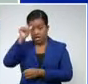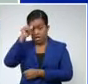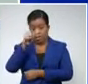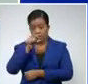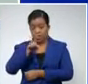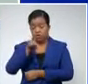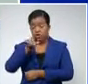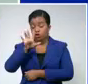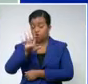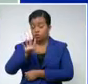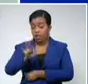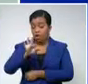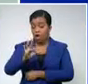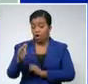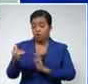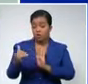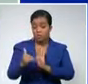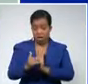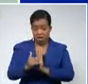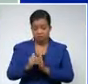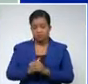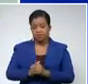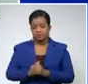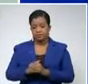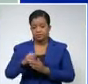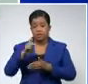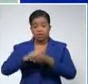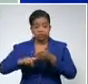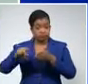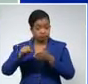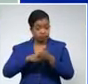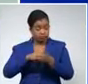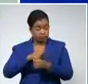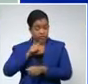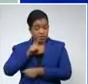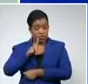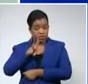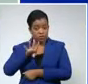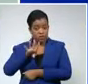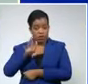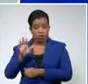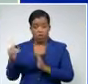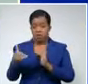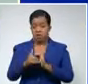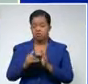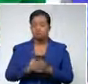158.000 y el Reino Unido con más de 124.000. Son los que